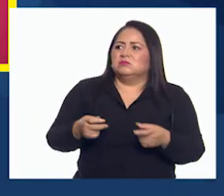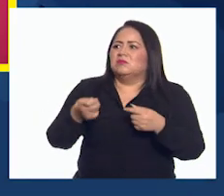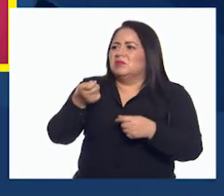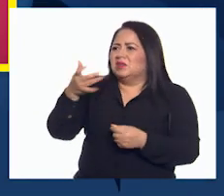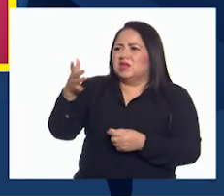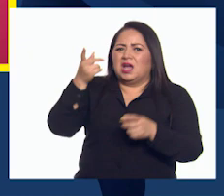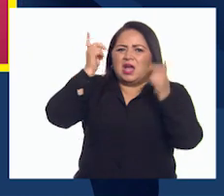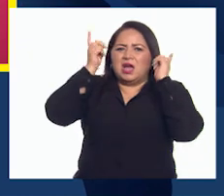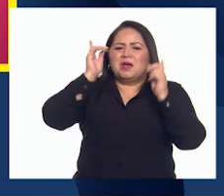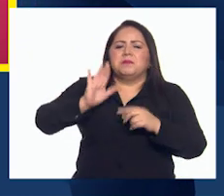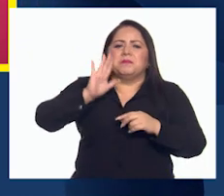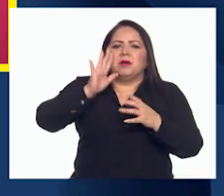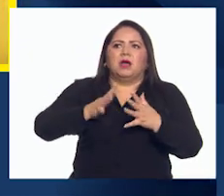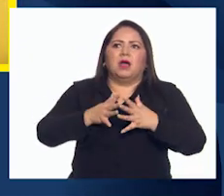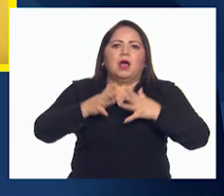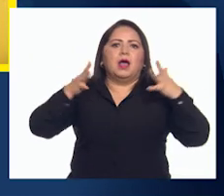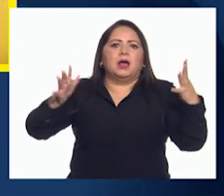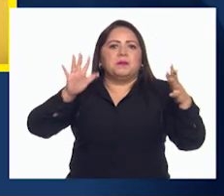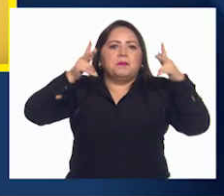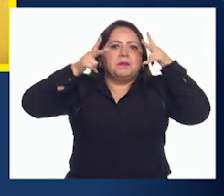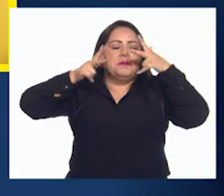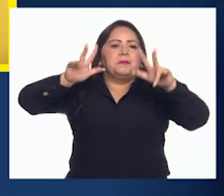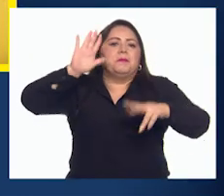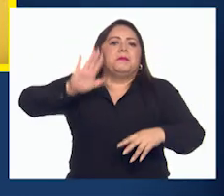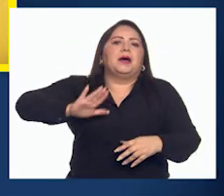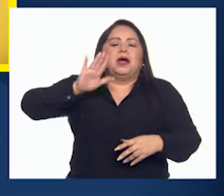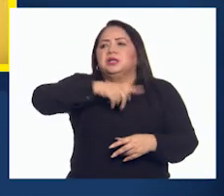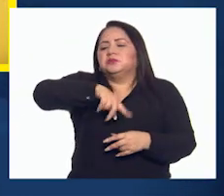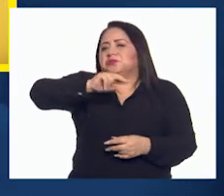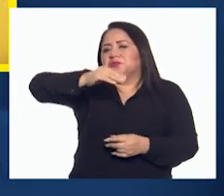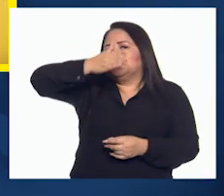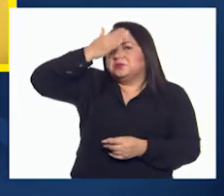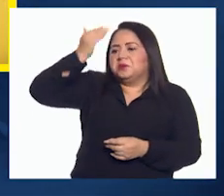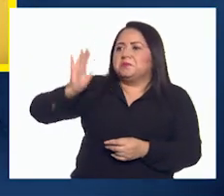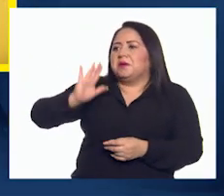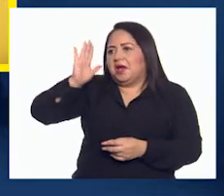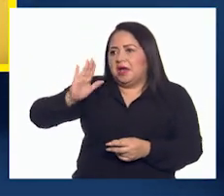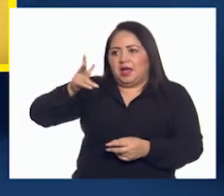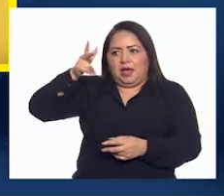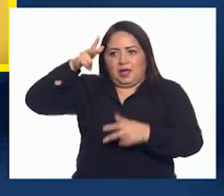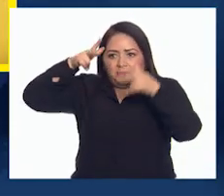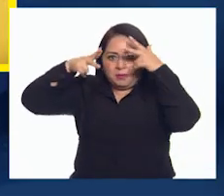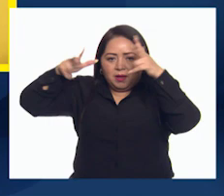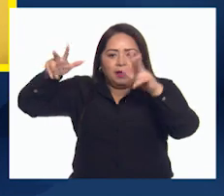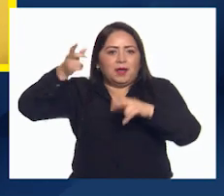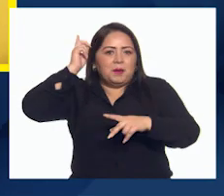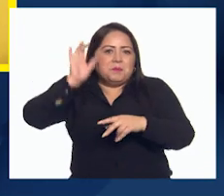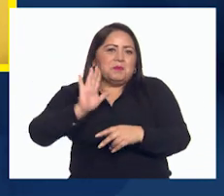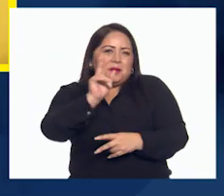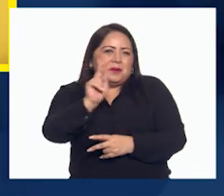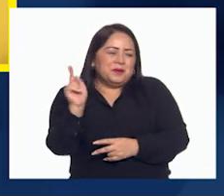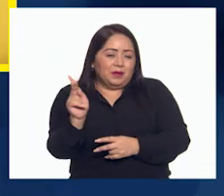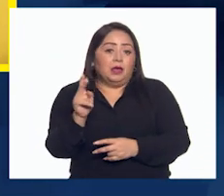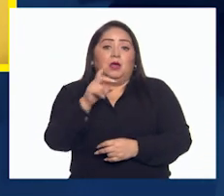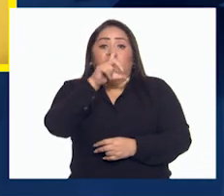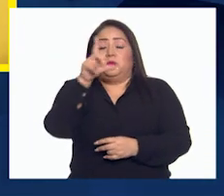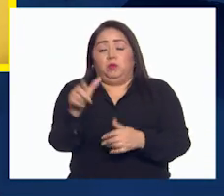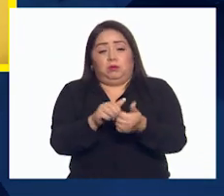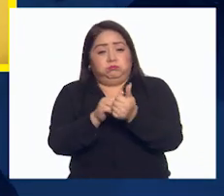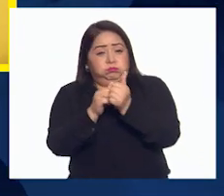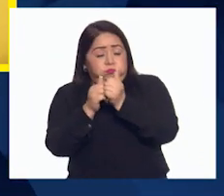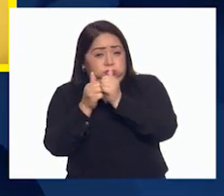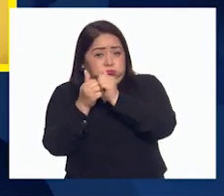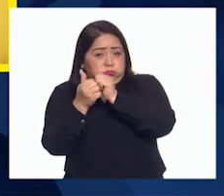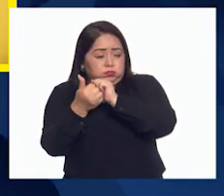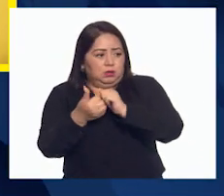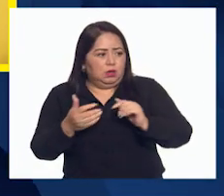los caballos como grandes venados, porque era el animal que conocían que más se le parecía a los caballos. Pero una vez pasado el asombro,